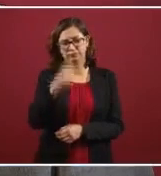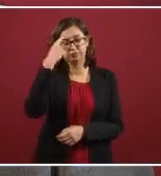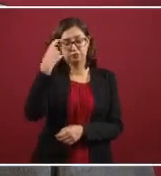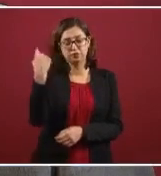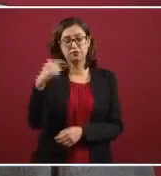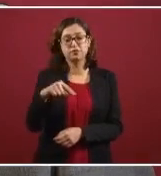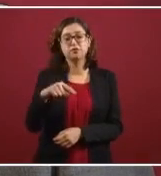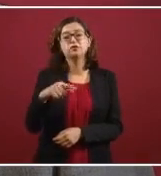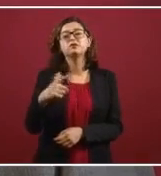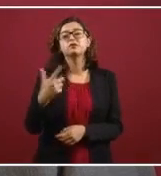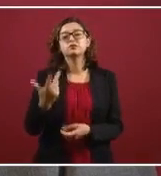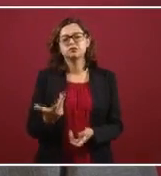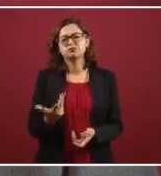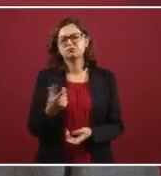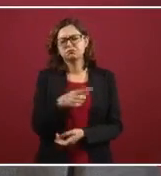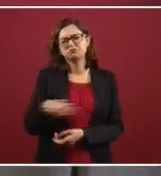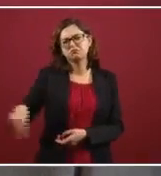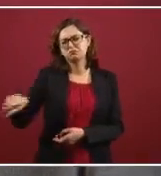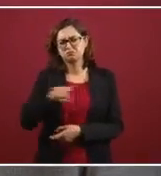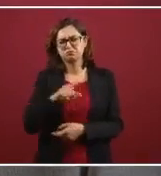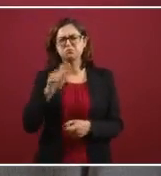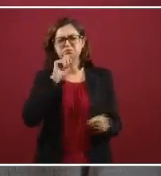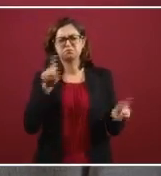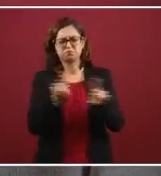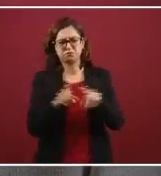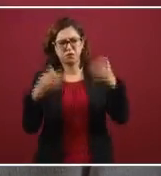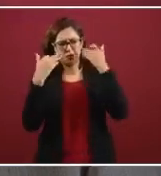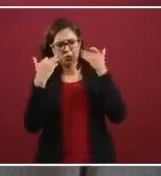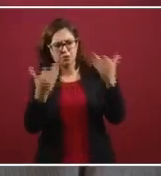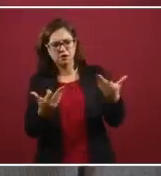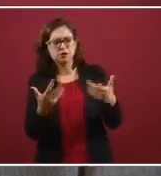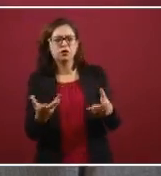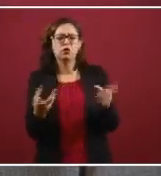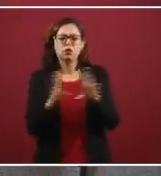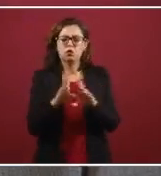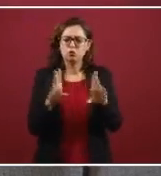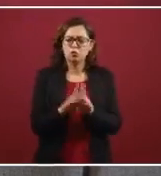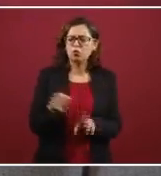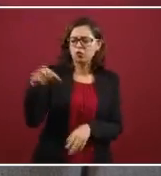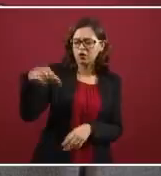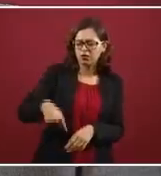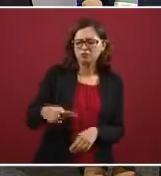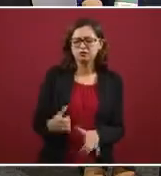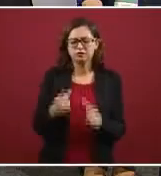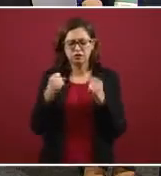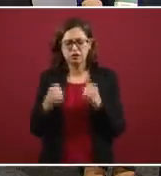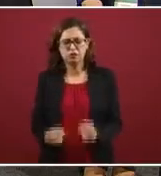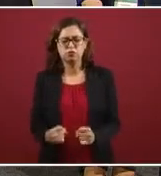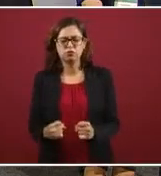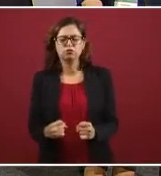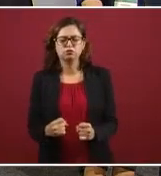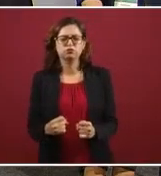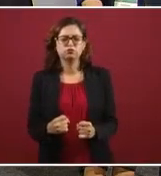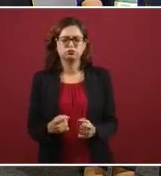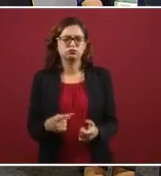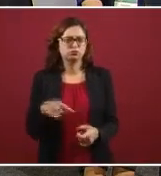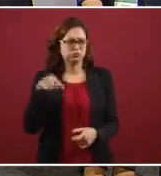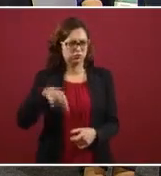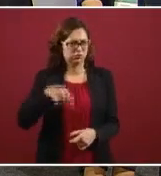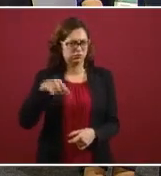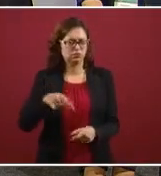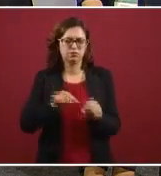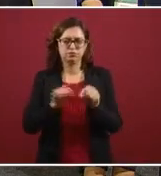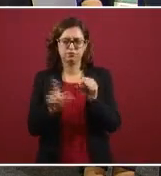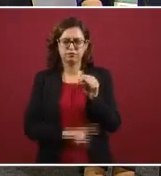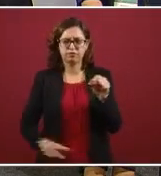también sean testigos de cómo se garantiza en nuestro país, en